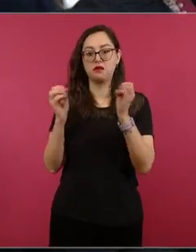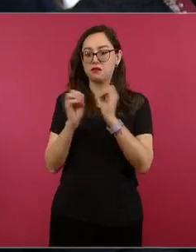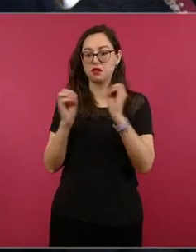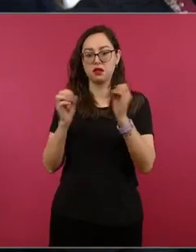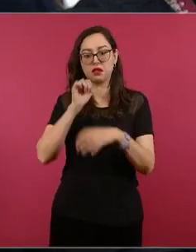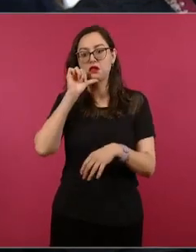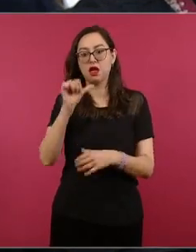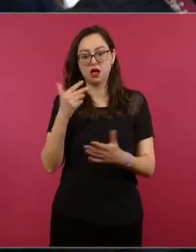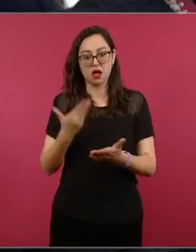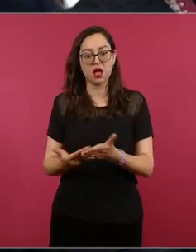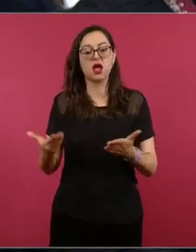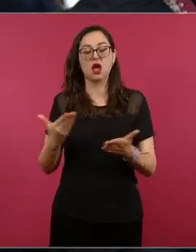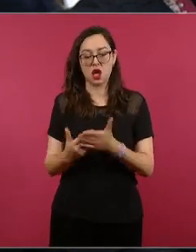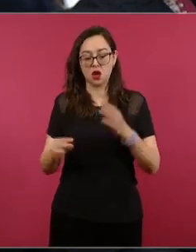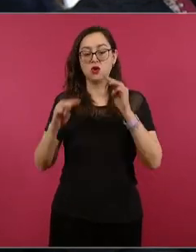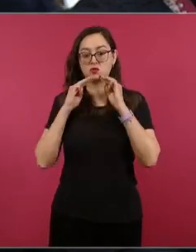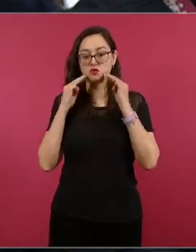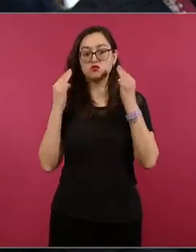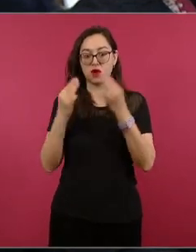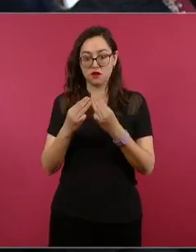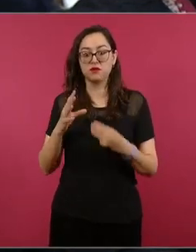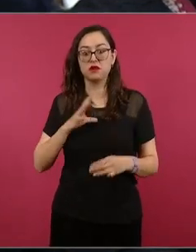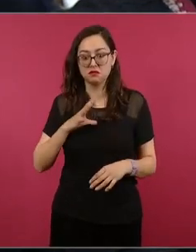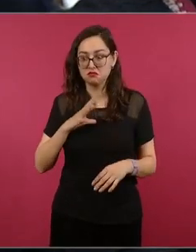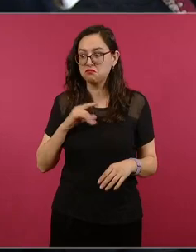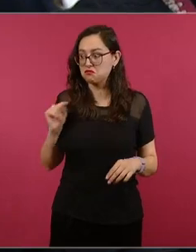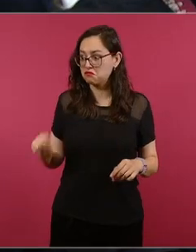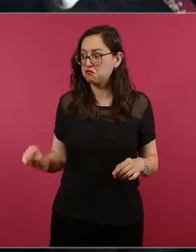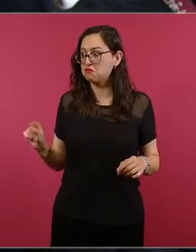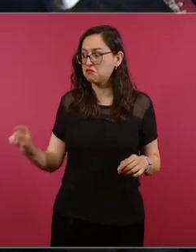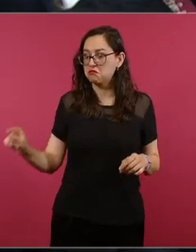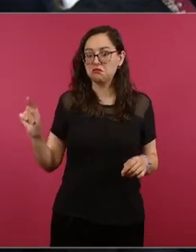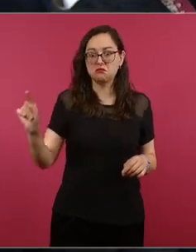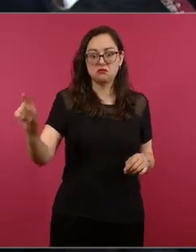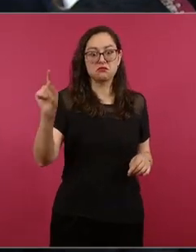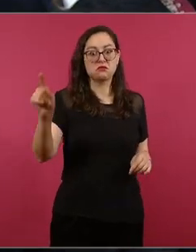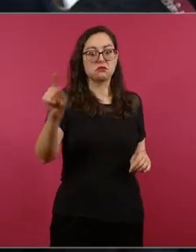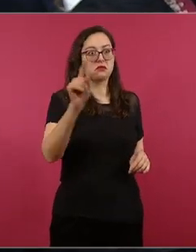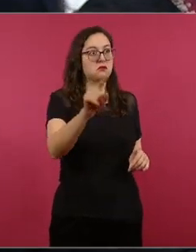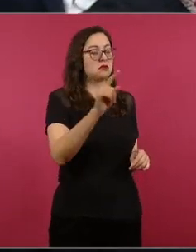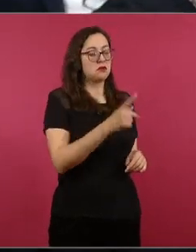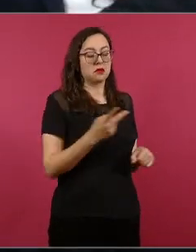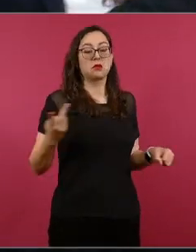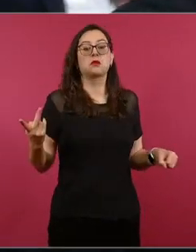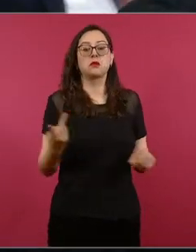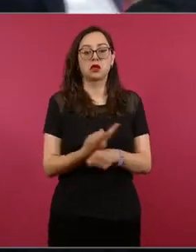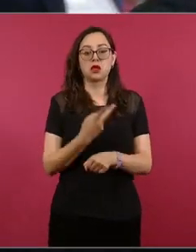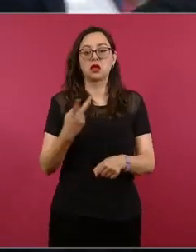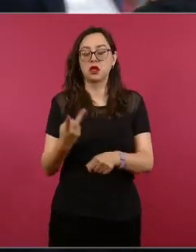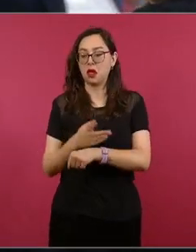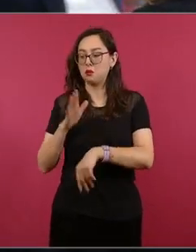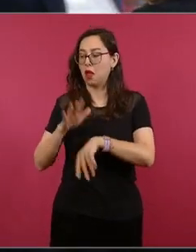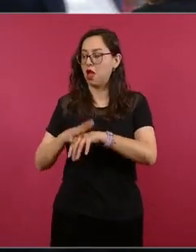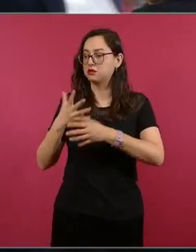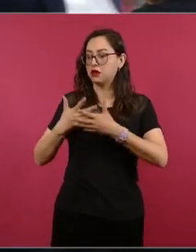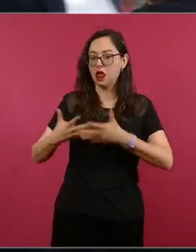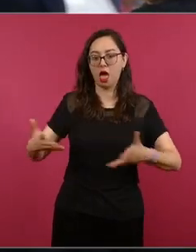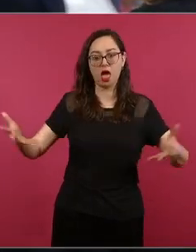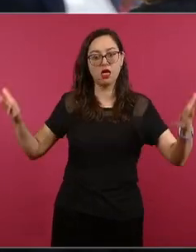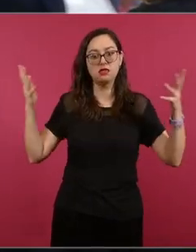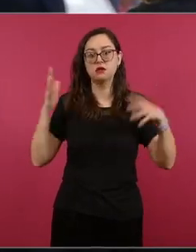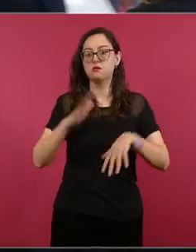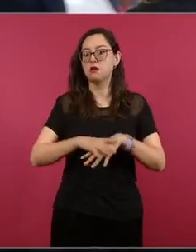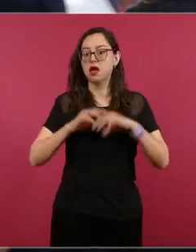los últimos años se está viendo? ¿Cuál es la razón por la que han podido expandirse estos grupos criminales y